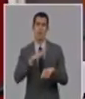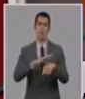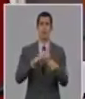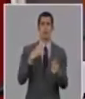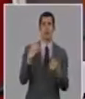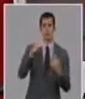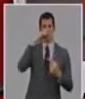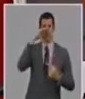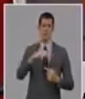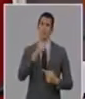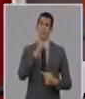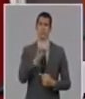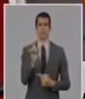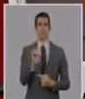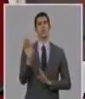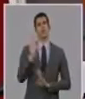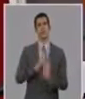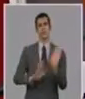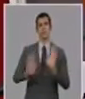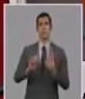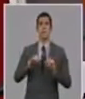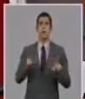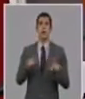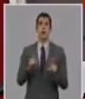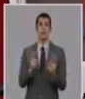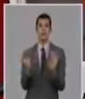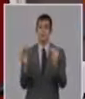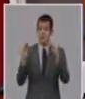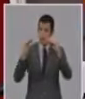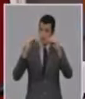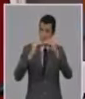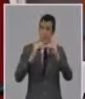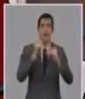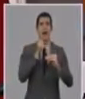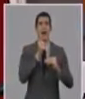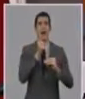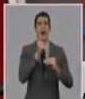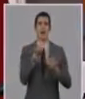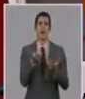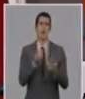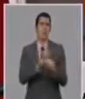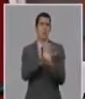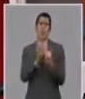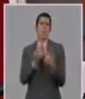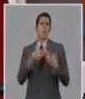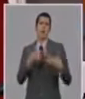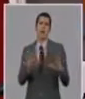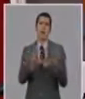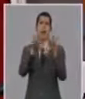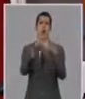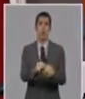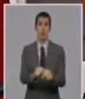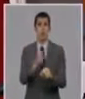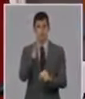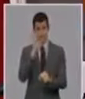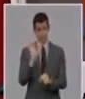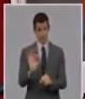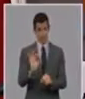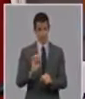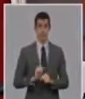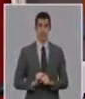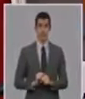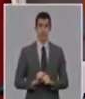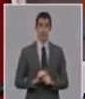de otras. Nosotros hemos tenido asintomáticos que luego han estado, en algunas de las